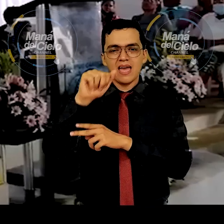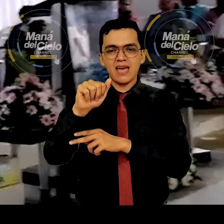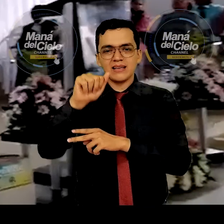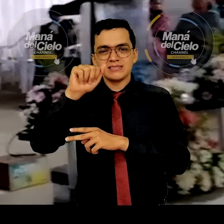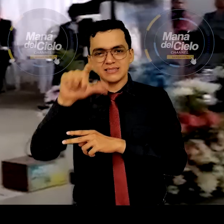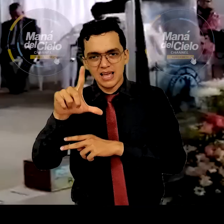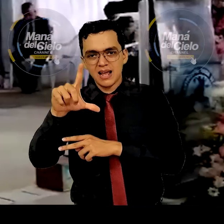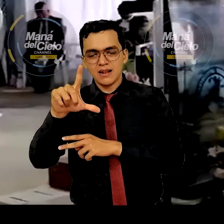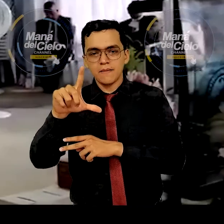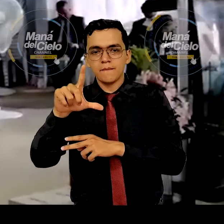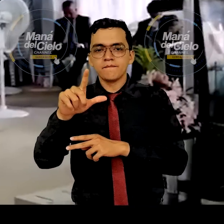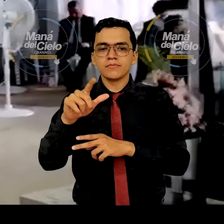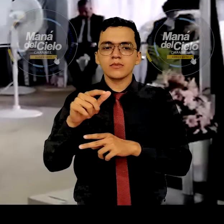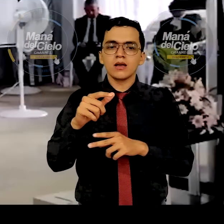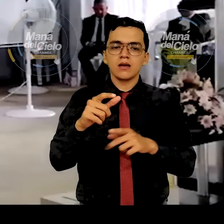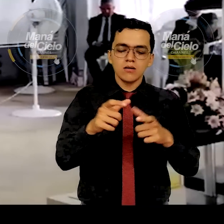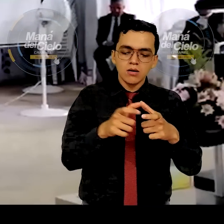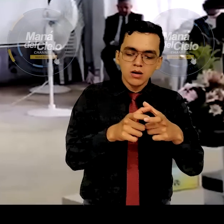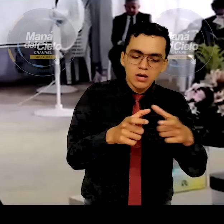religión hindú.